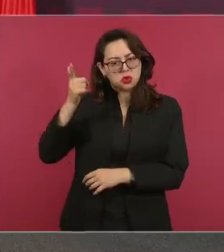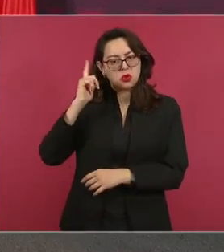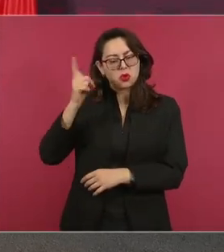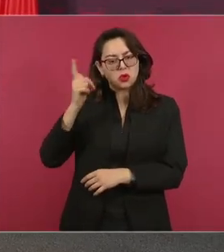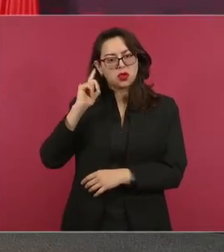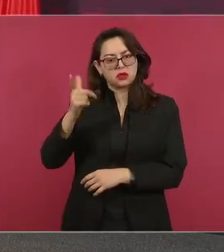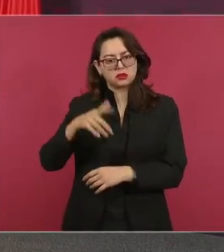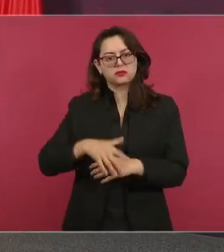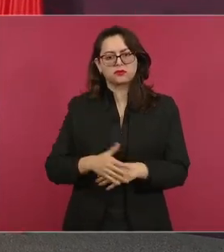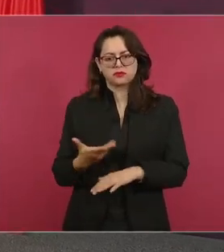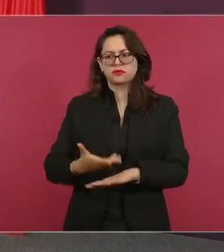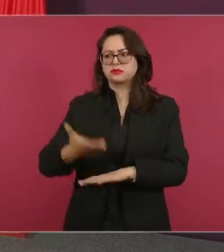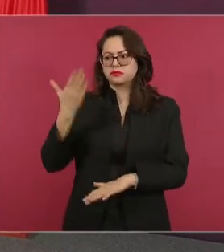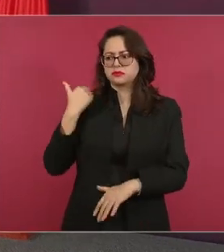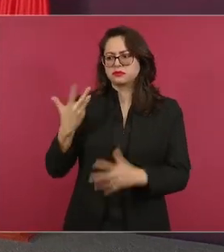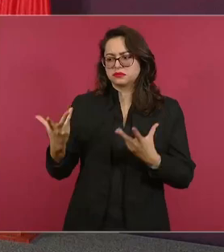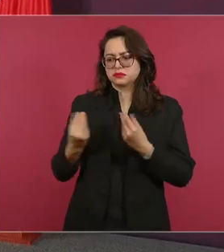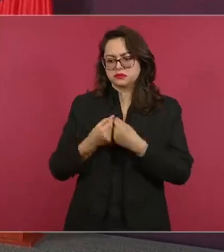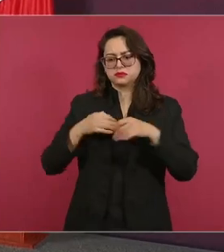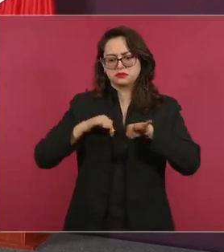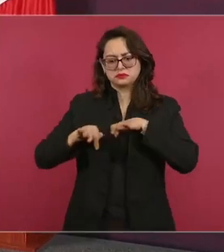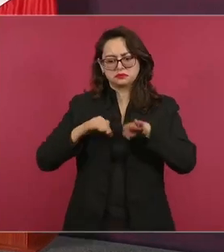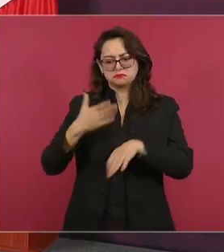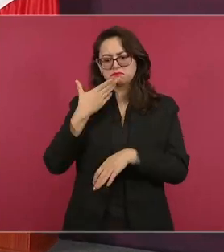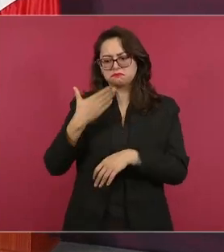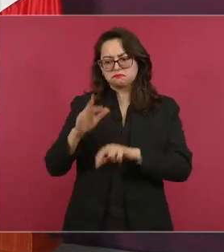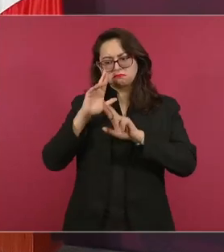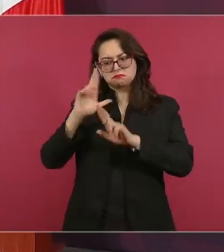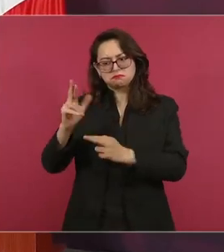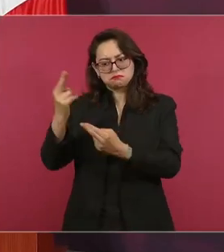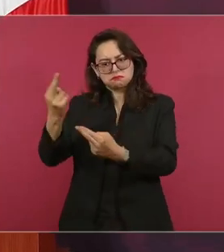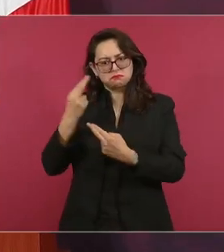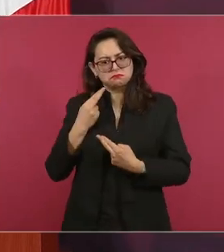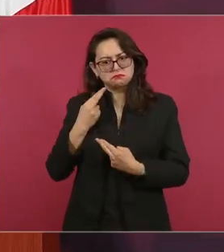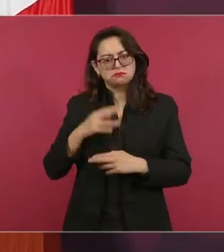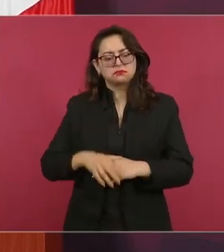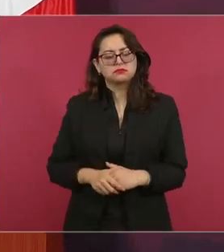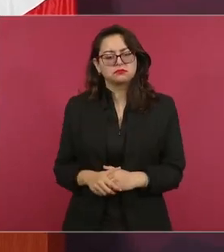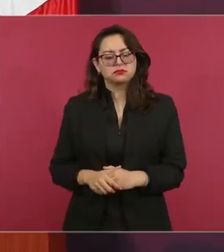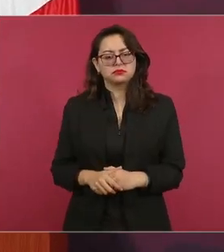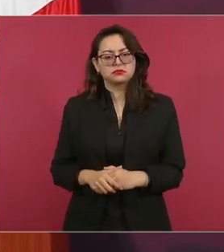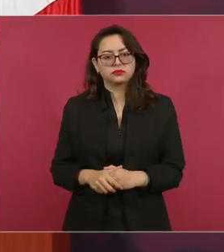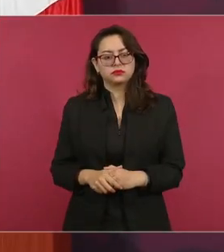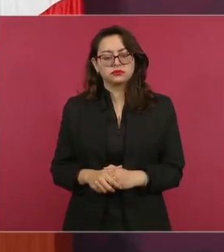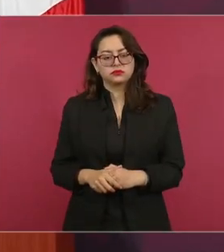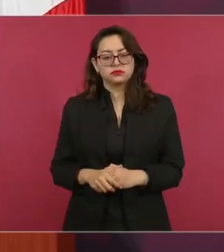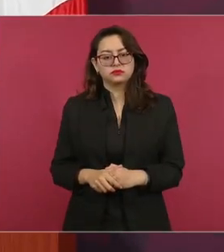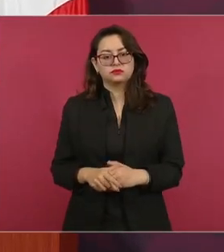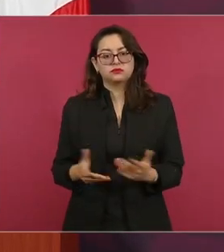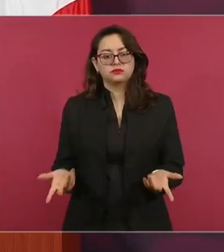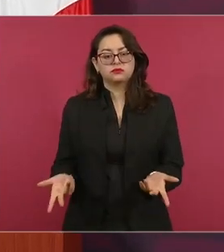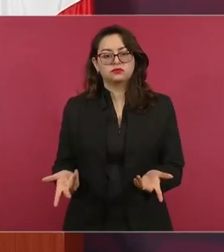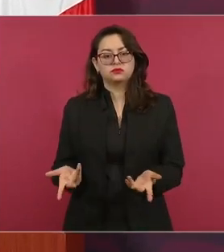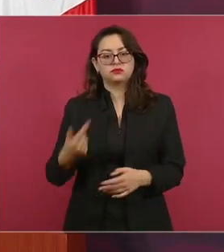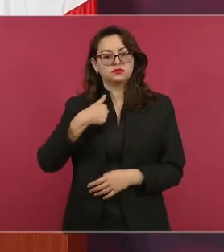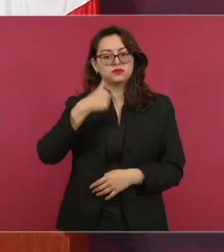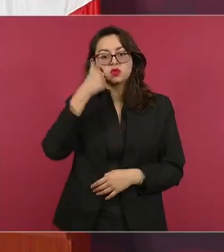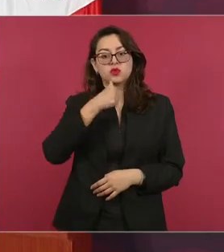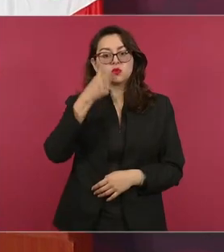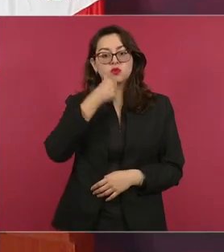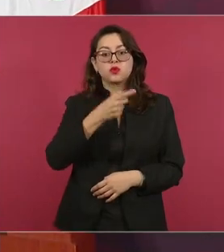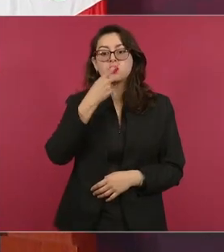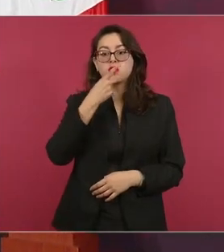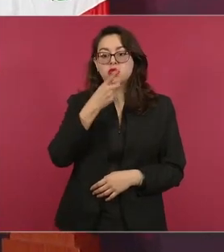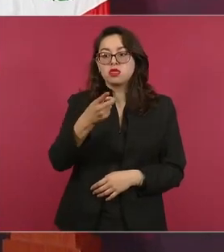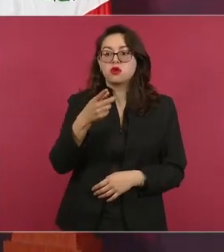Con él tuvimos buena relación de respeto. Siempre lo he dicho aquí. Iba yo a sus informes